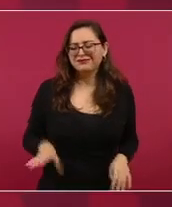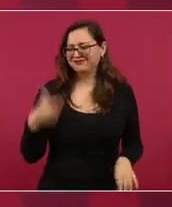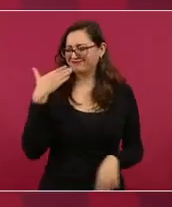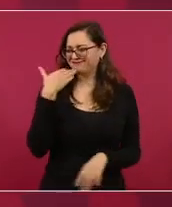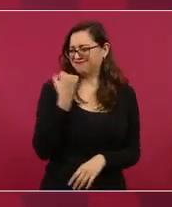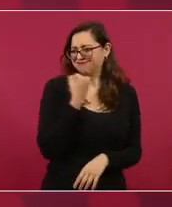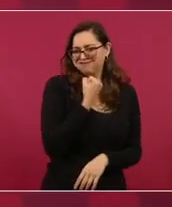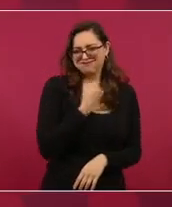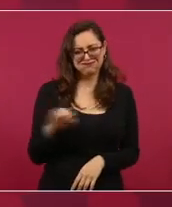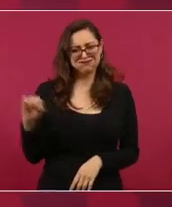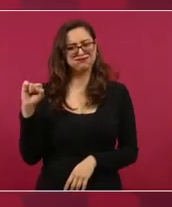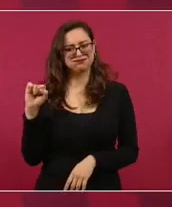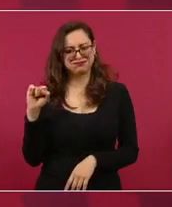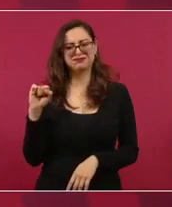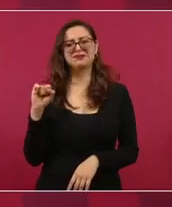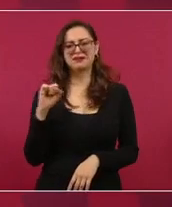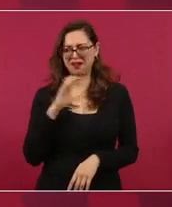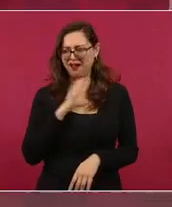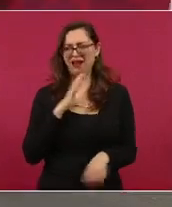Por ejemplo,